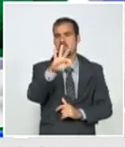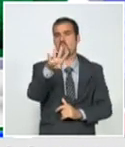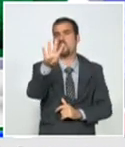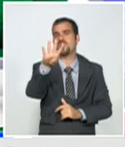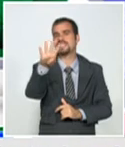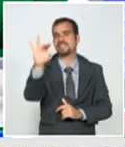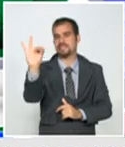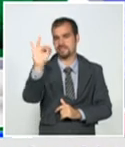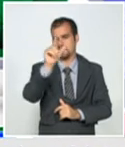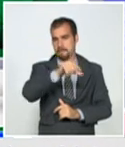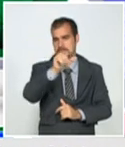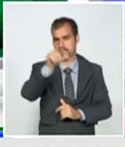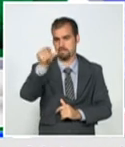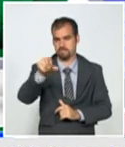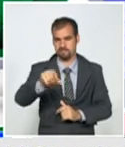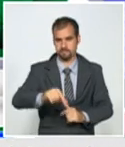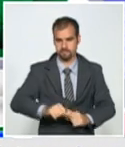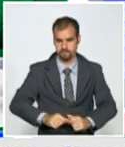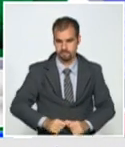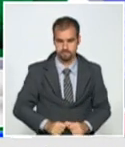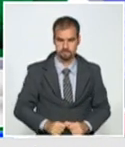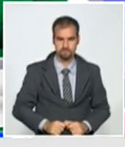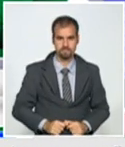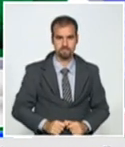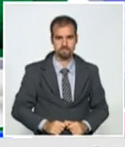66.847 pacientes. Estamos hablando del